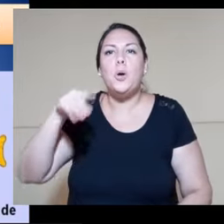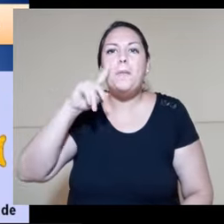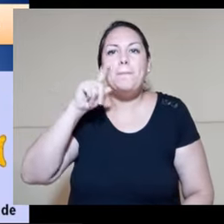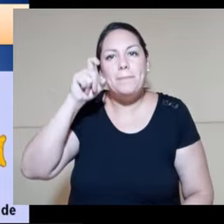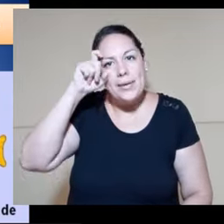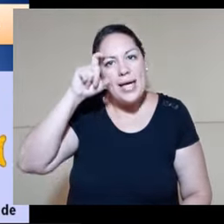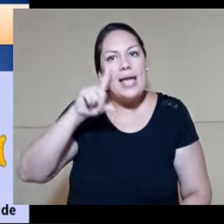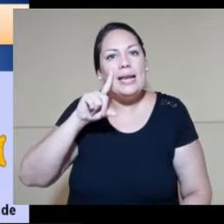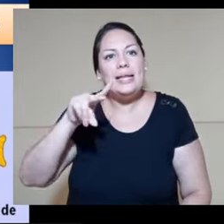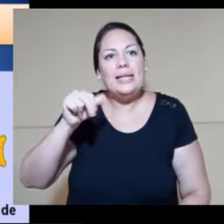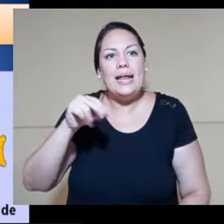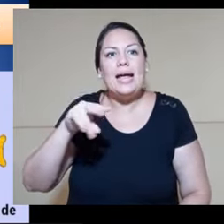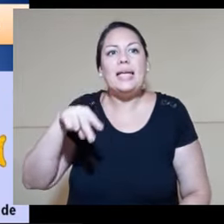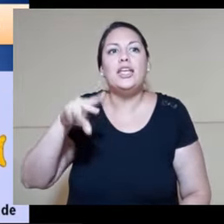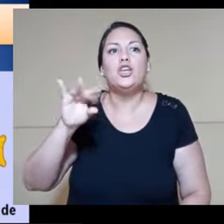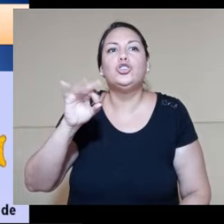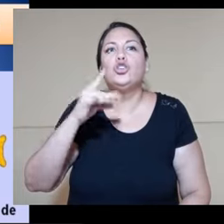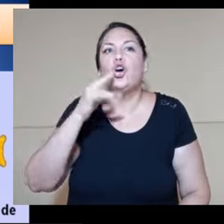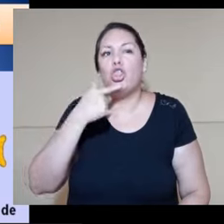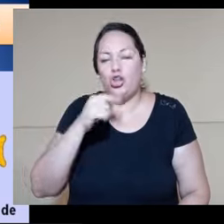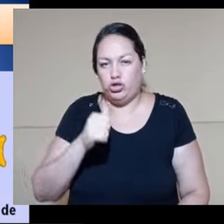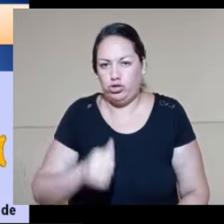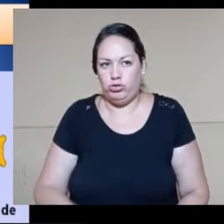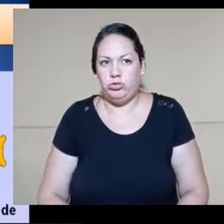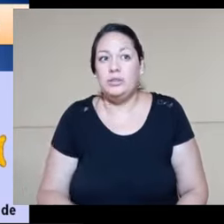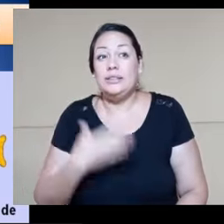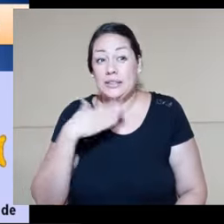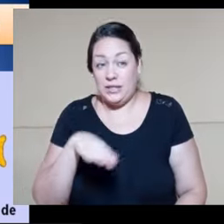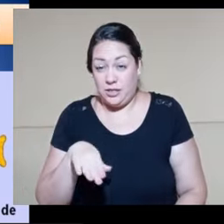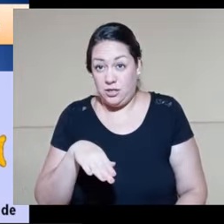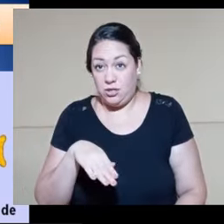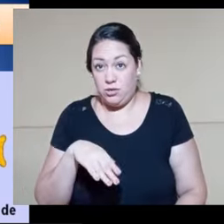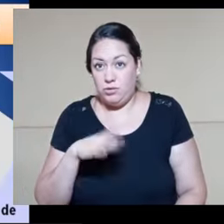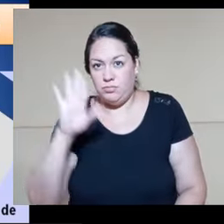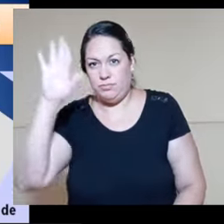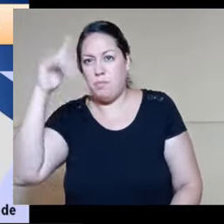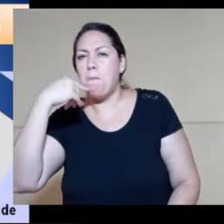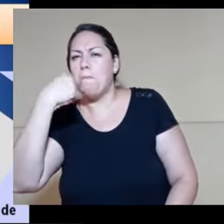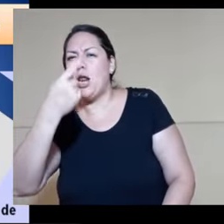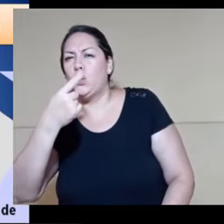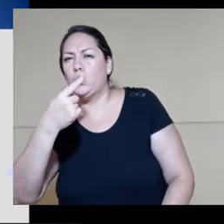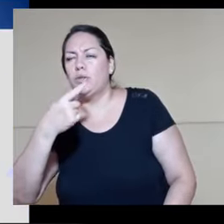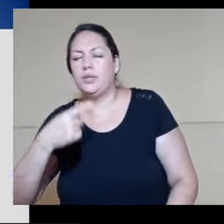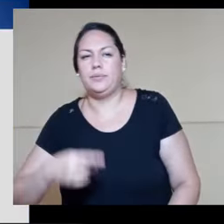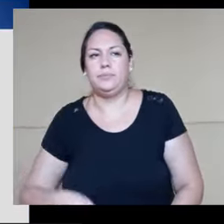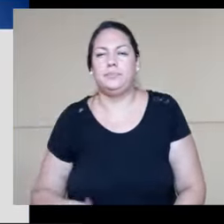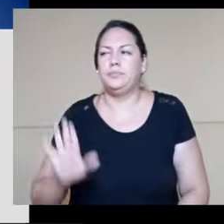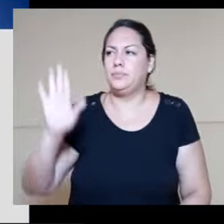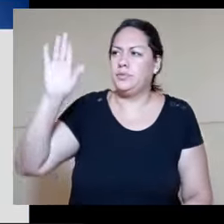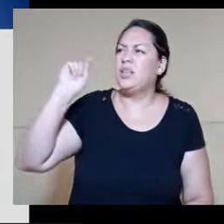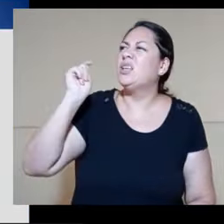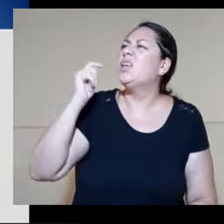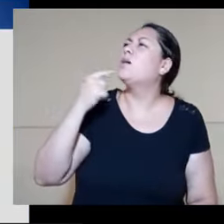eso tenemos la mielina y por eso tenemos los nodos de Rambier. ¿Se entendió?